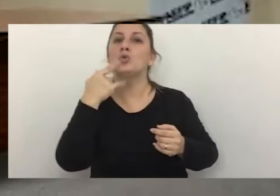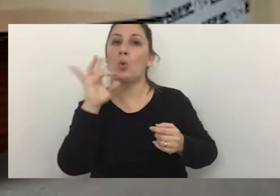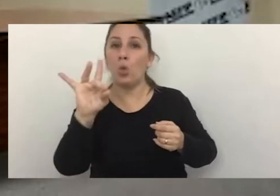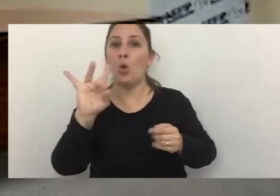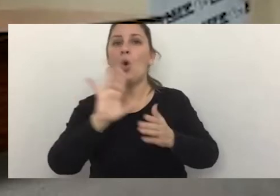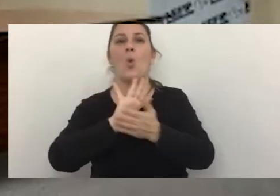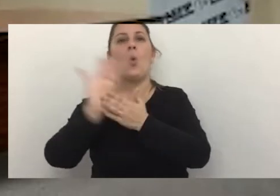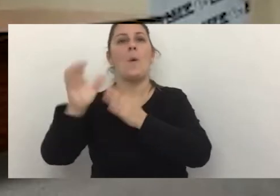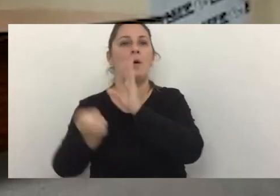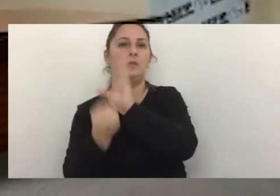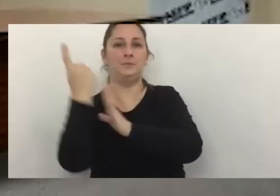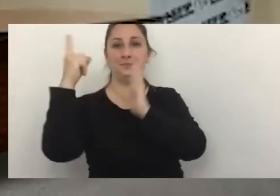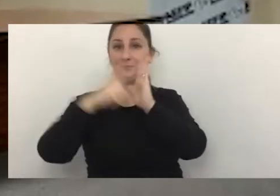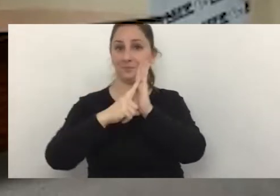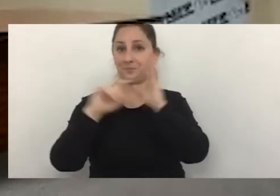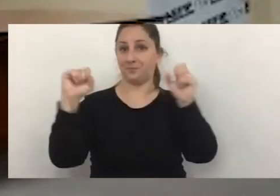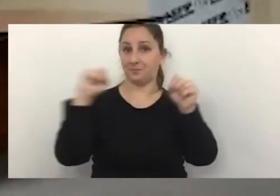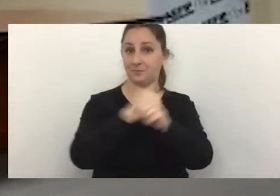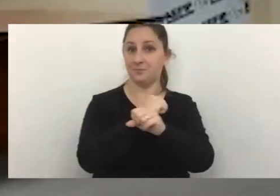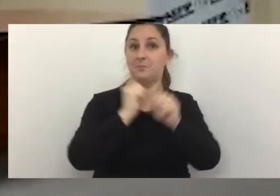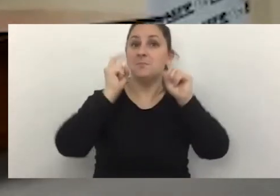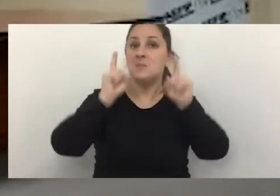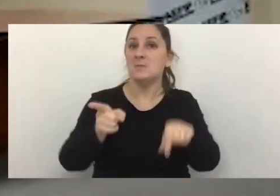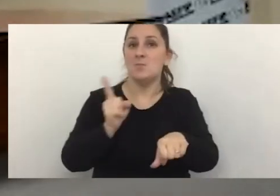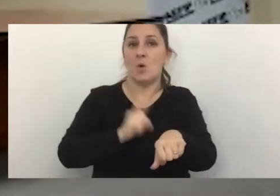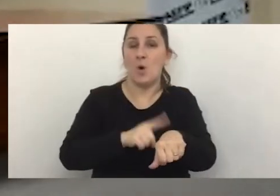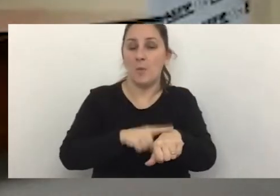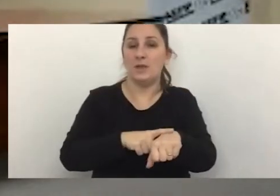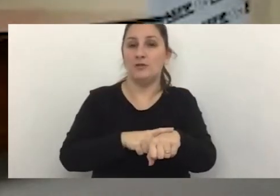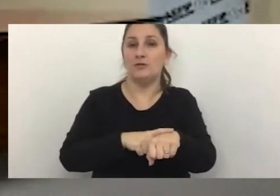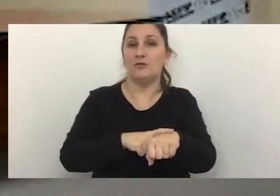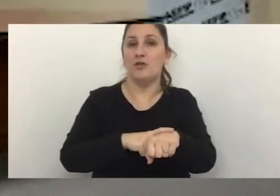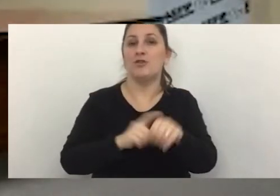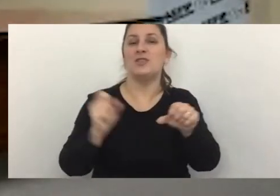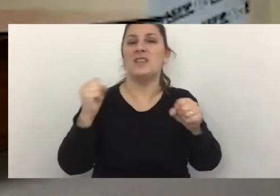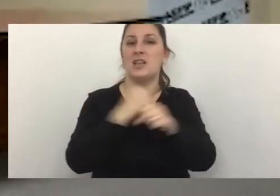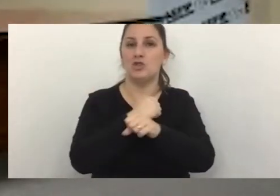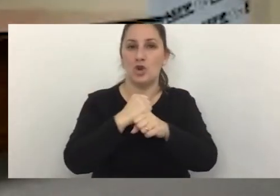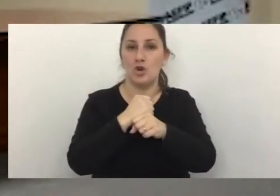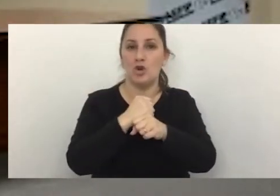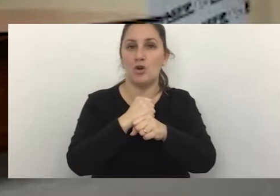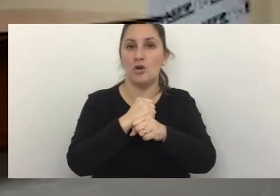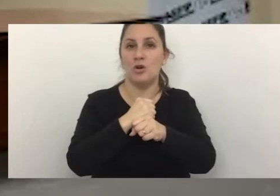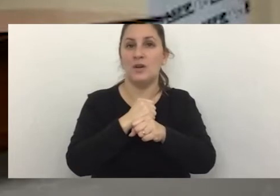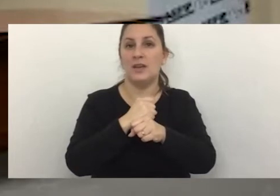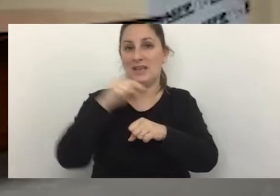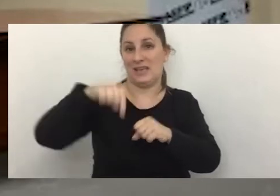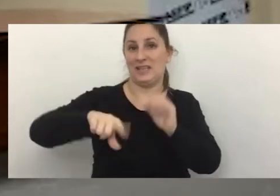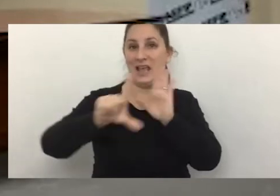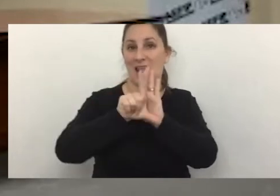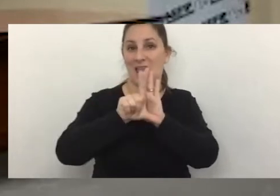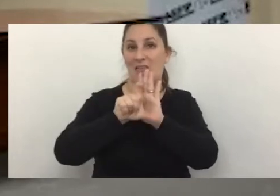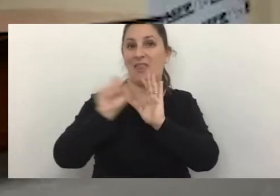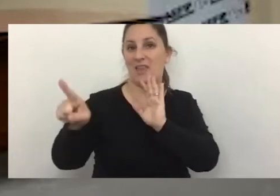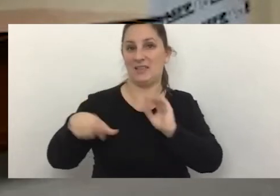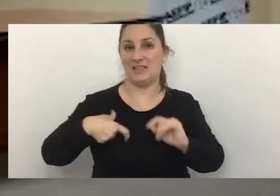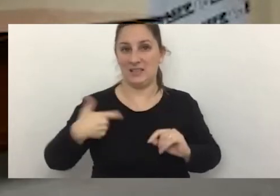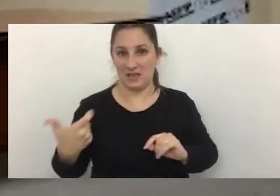es sancionada en el mismo momento que se sancionó esta ley sindical. Es decir,